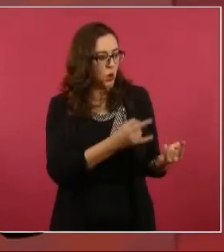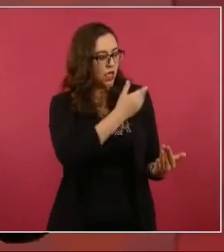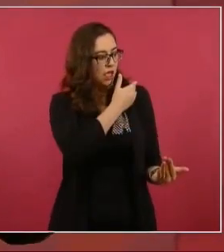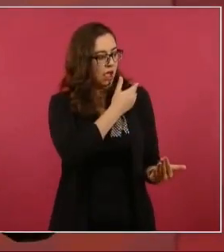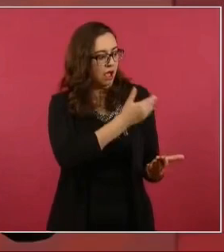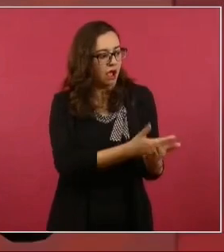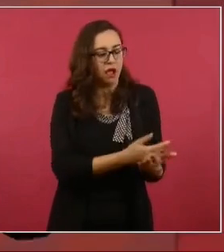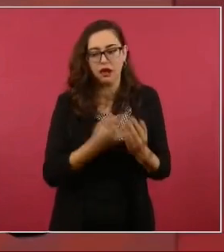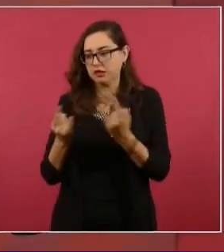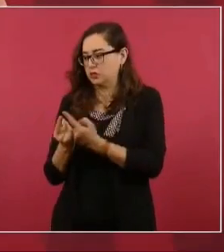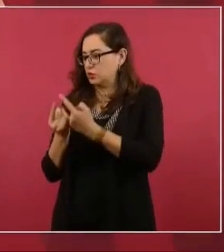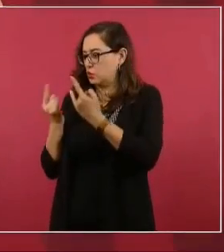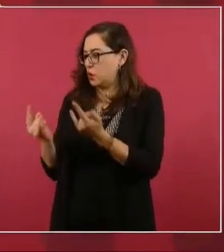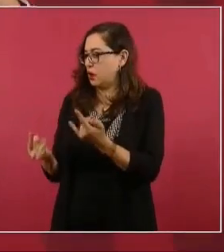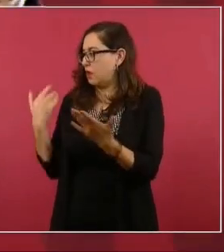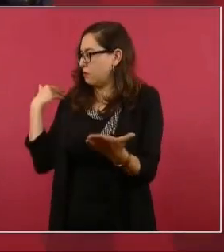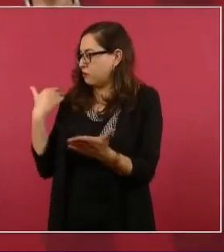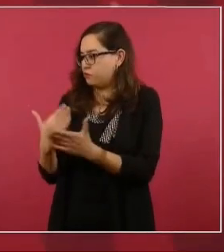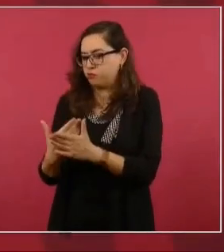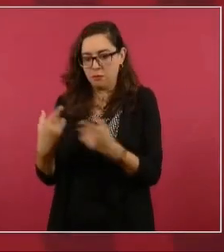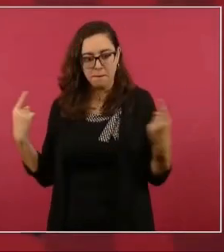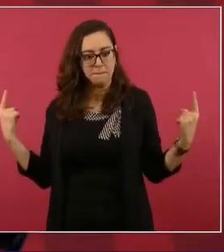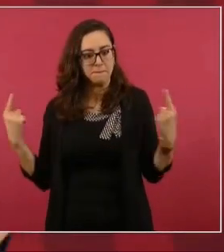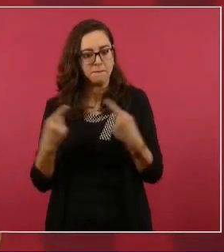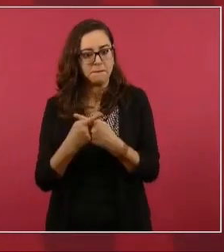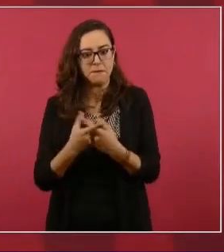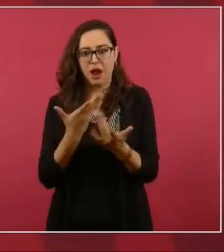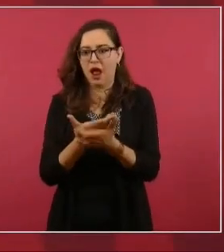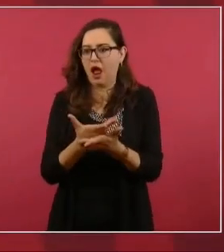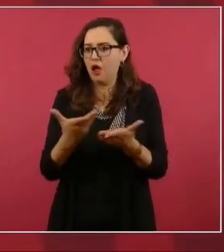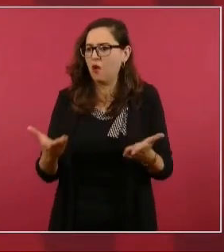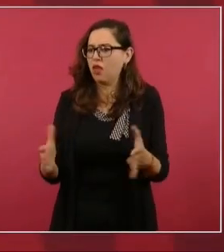en esta última etapa,